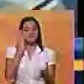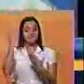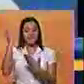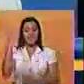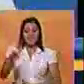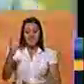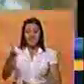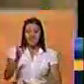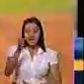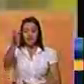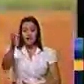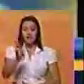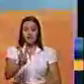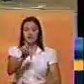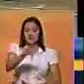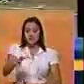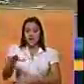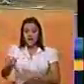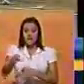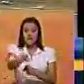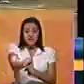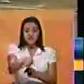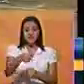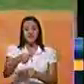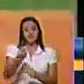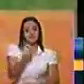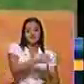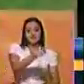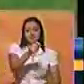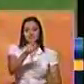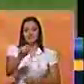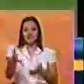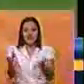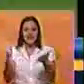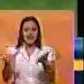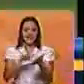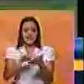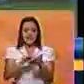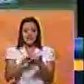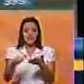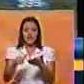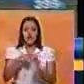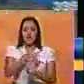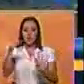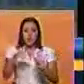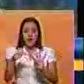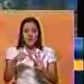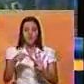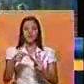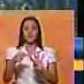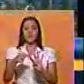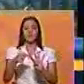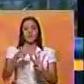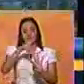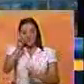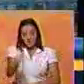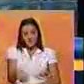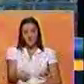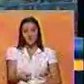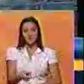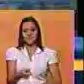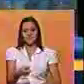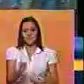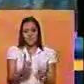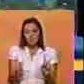la derecha con dos en base. Un batazo que le da la vuelta al marcador a favor de los Yankees. En el cuarto capítulo, José Molina batió bola cerca por el left field con uno en